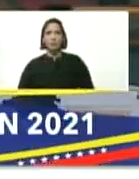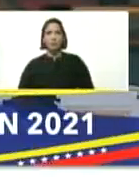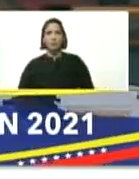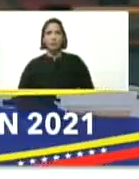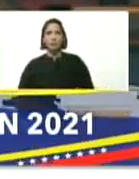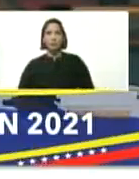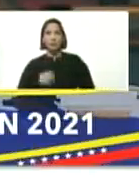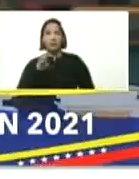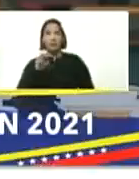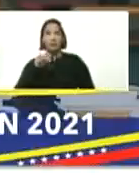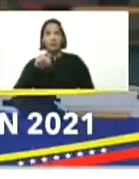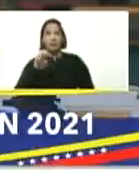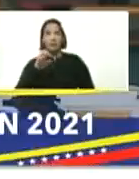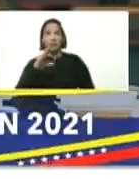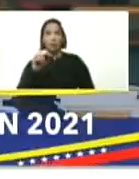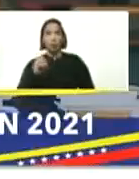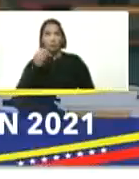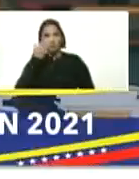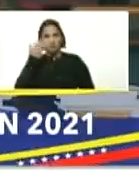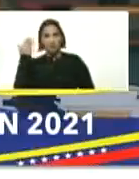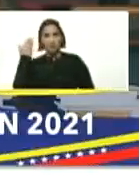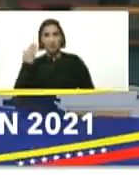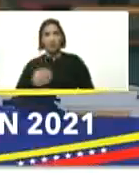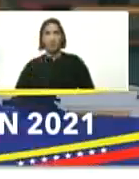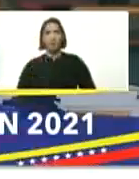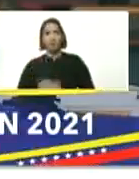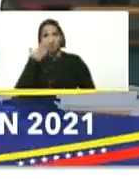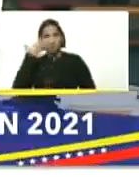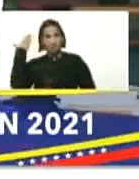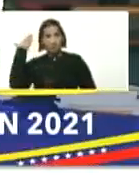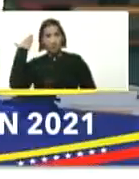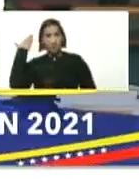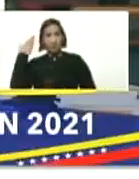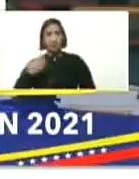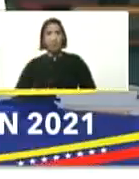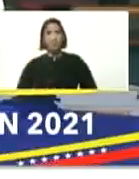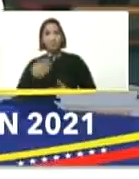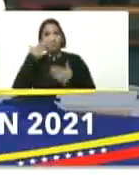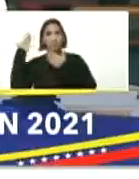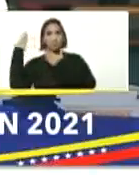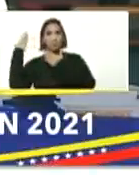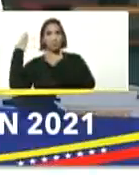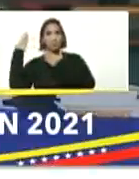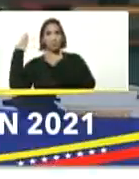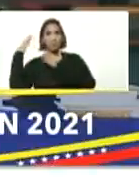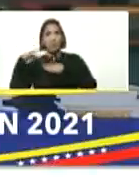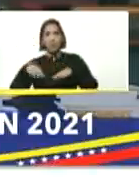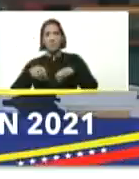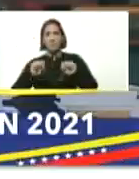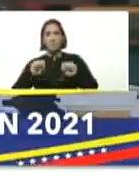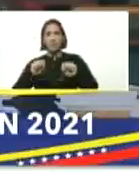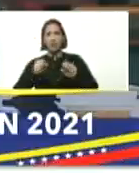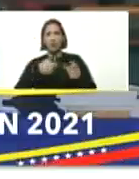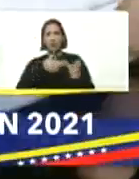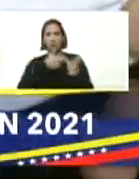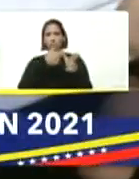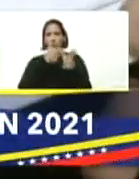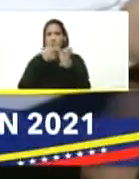De Eneco, aquí está, miren, cámara, aquí está, miren, el imperio con su rifle,